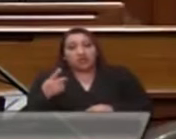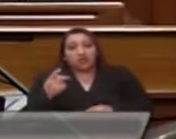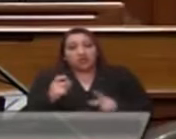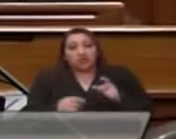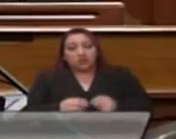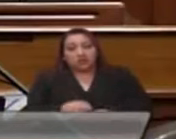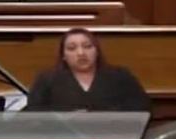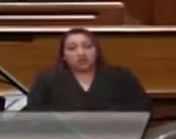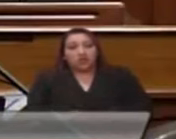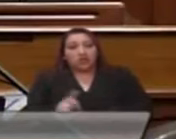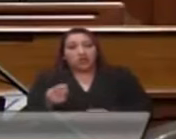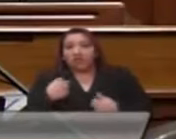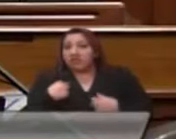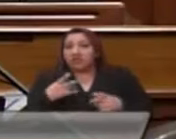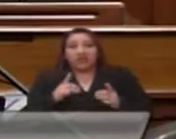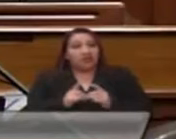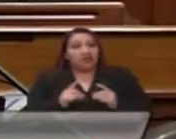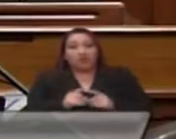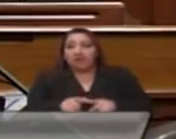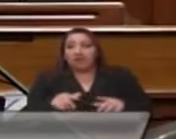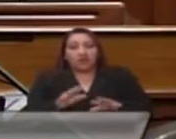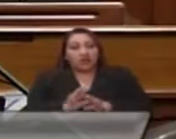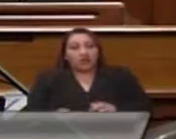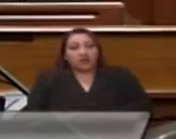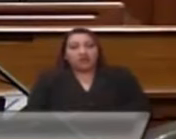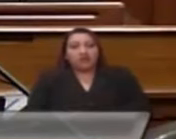46.131 internos no tienen cama ni espacio.